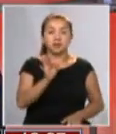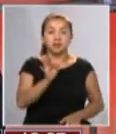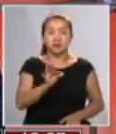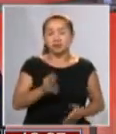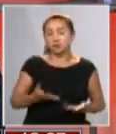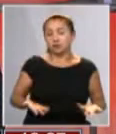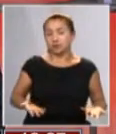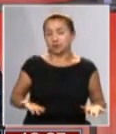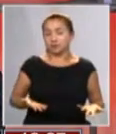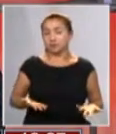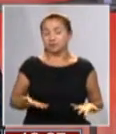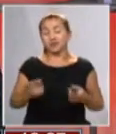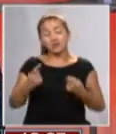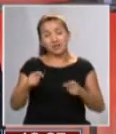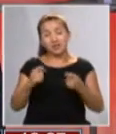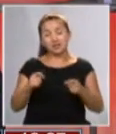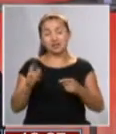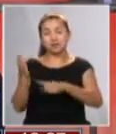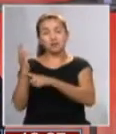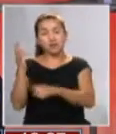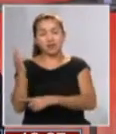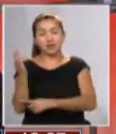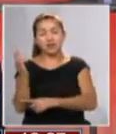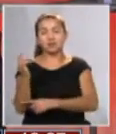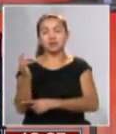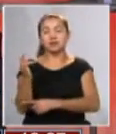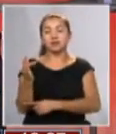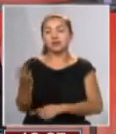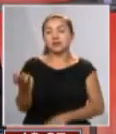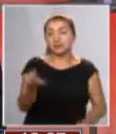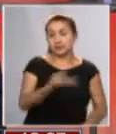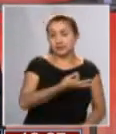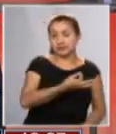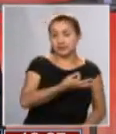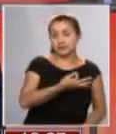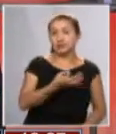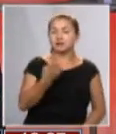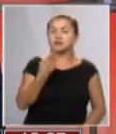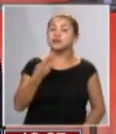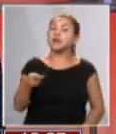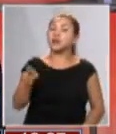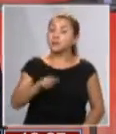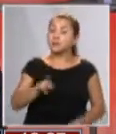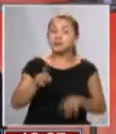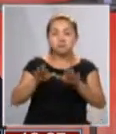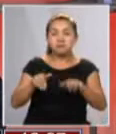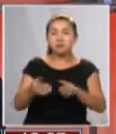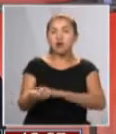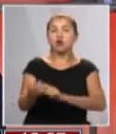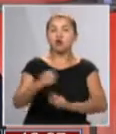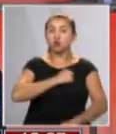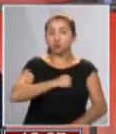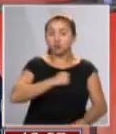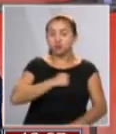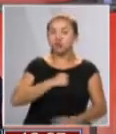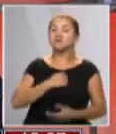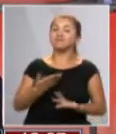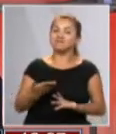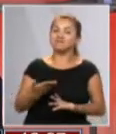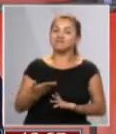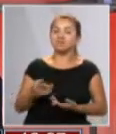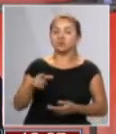está intentando la fiscalía señalar que esta reiteración de conducta hace merecedor a